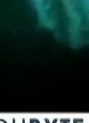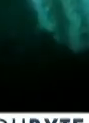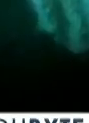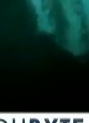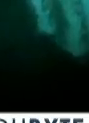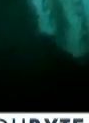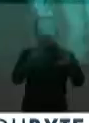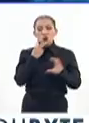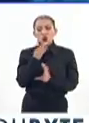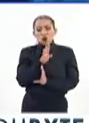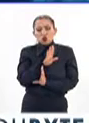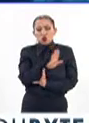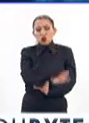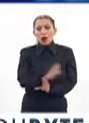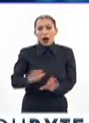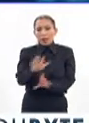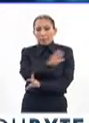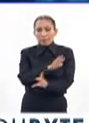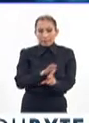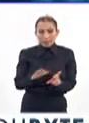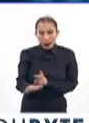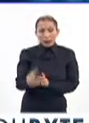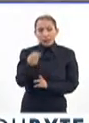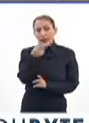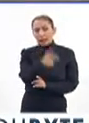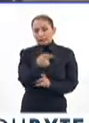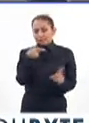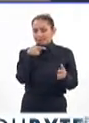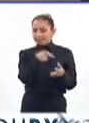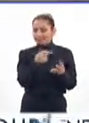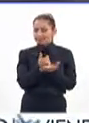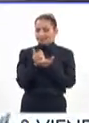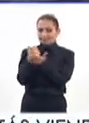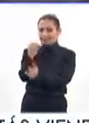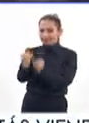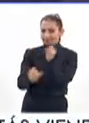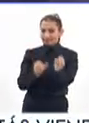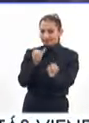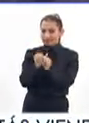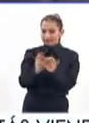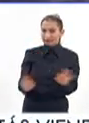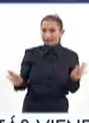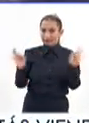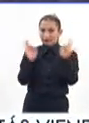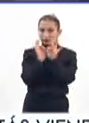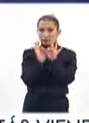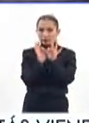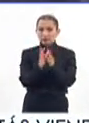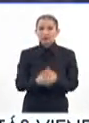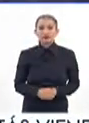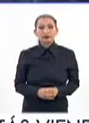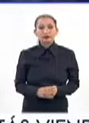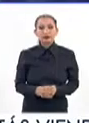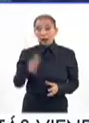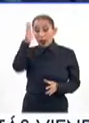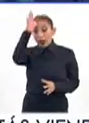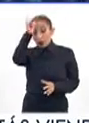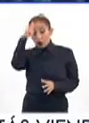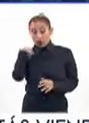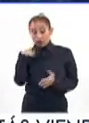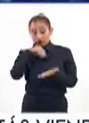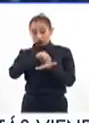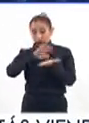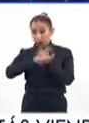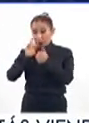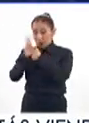El cuidado y conservación del medio ambiente es uno de los ejes de cooperación internacional más importantes. A los acuerdos que signan